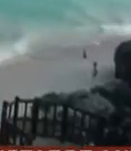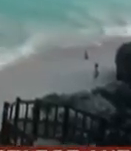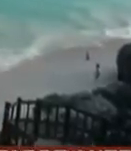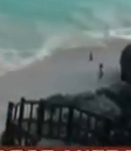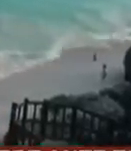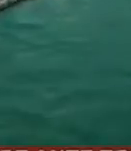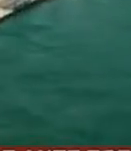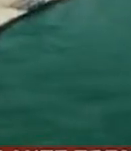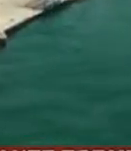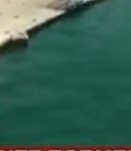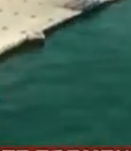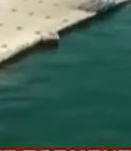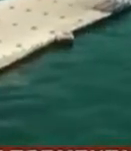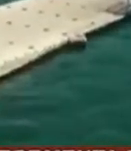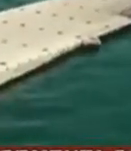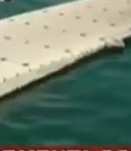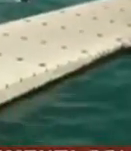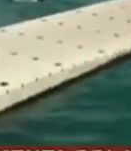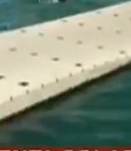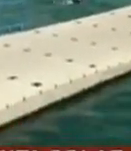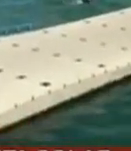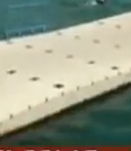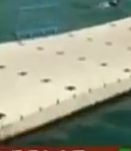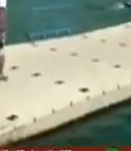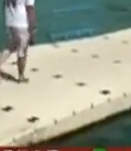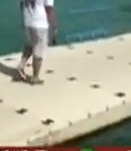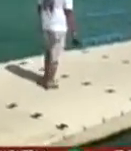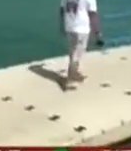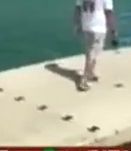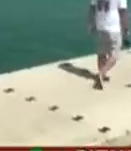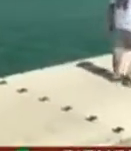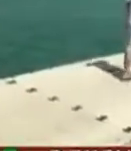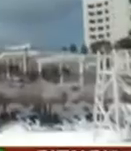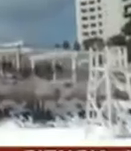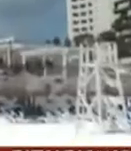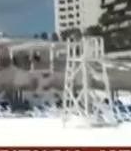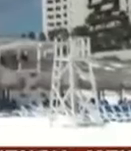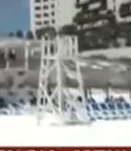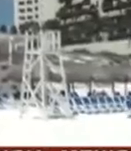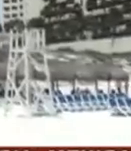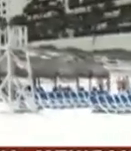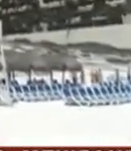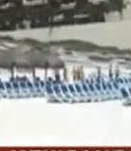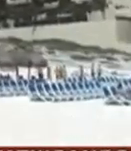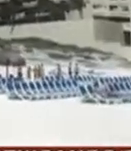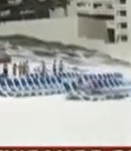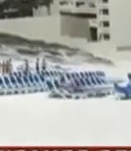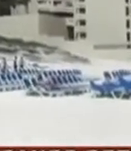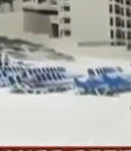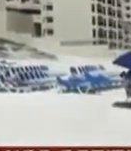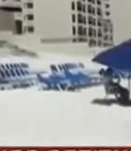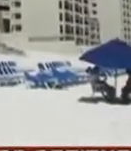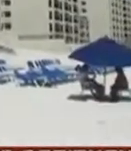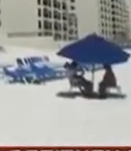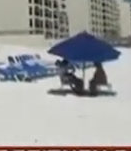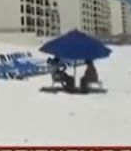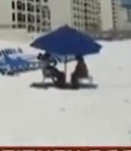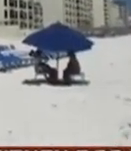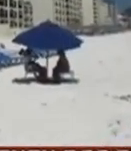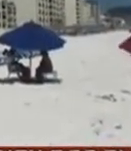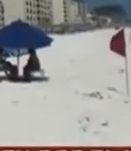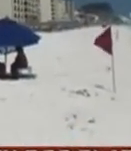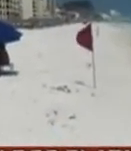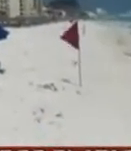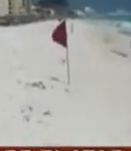Cancún, es el municipio más próspero, pero además también más bello. Véalo usted, espectacular Cancún. Según este análisis, obtuvo